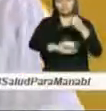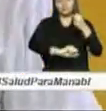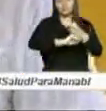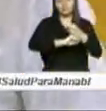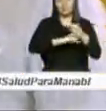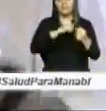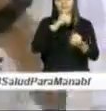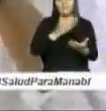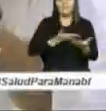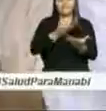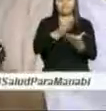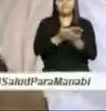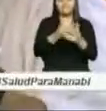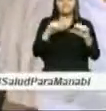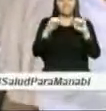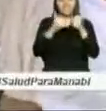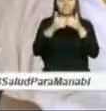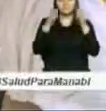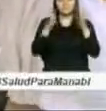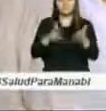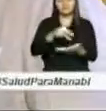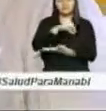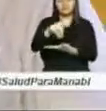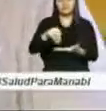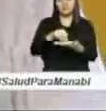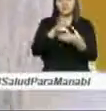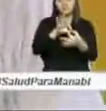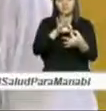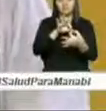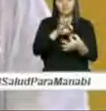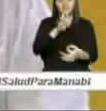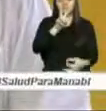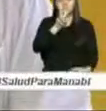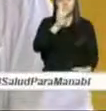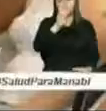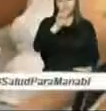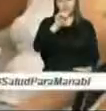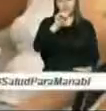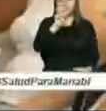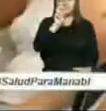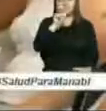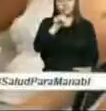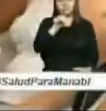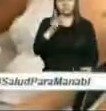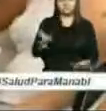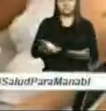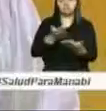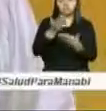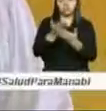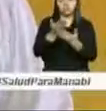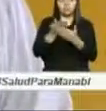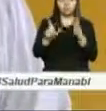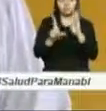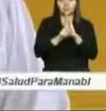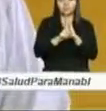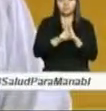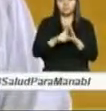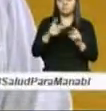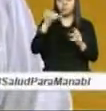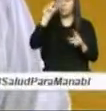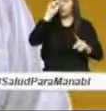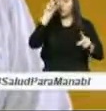la presentó un asambleísta manabita, el compañero Carlos Bergman. Pero prohibido olvidar los que se opusieron a esa